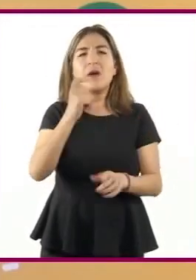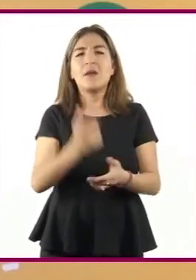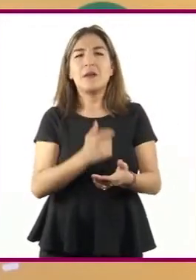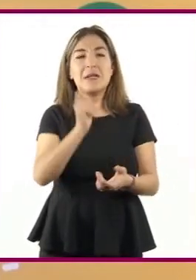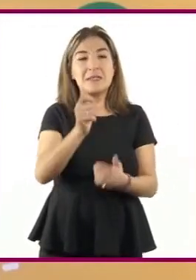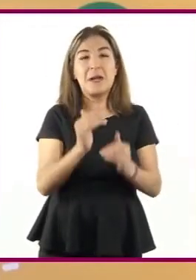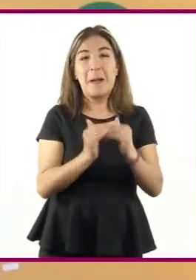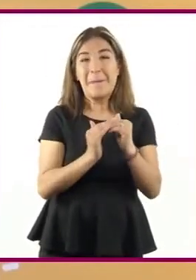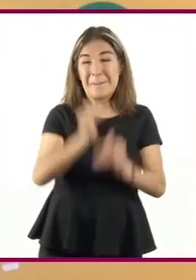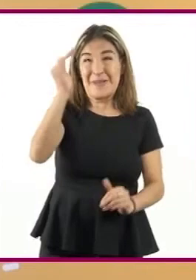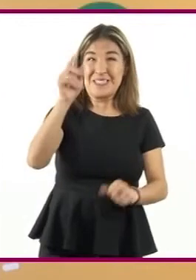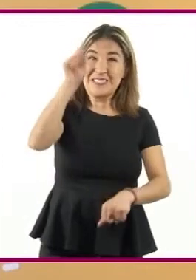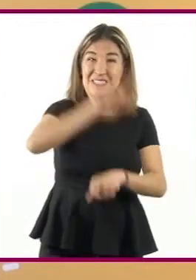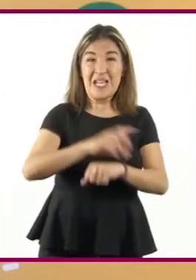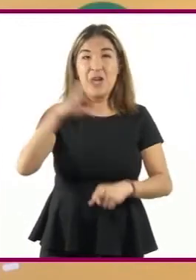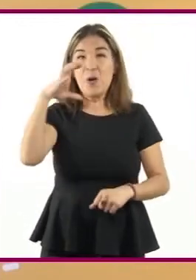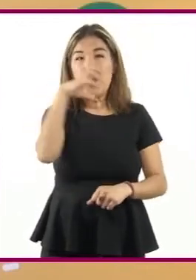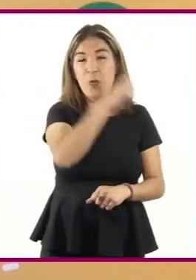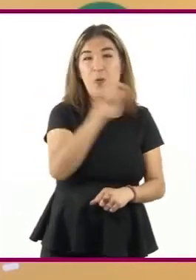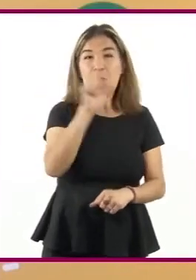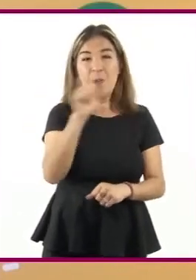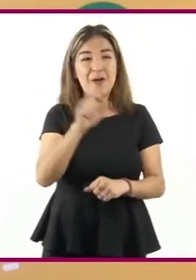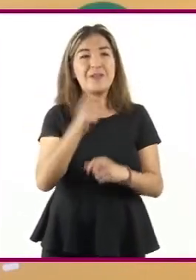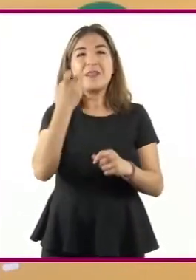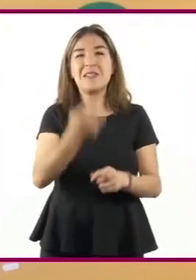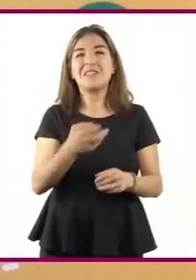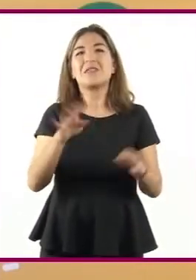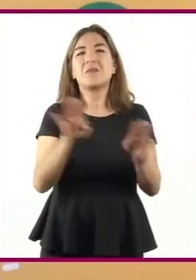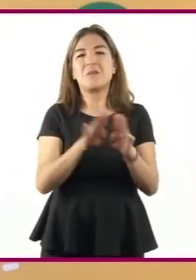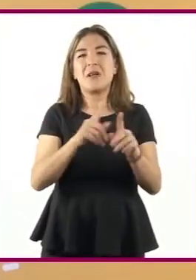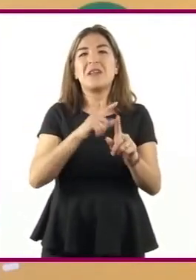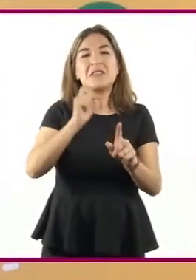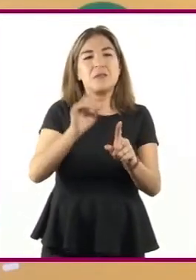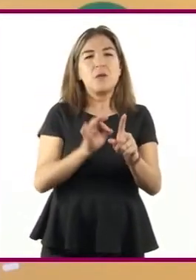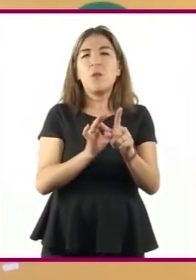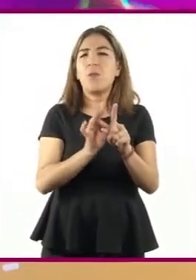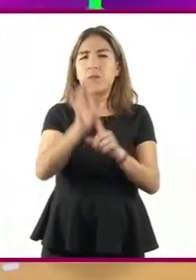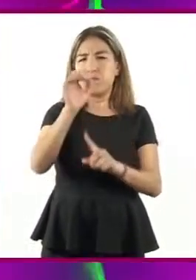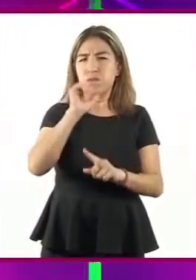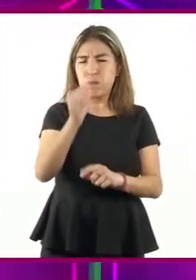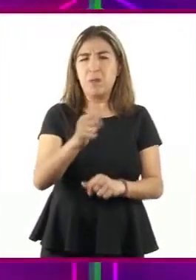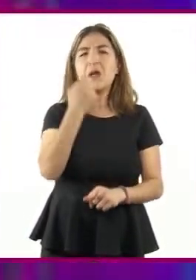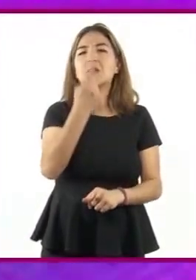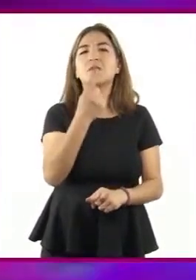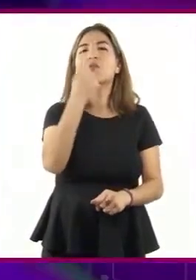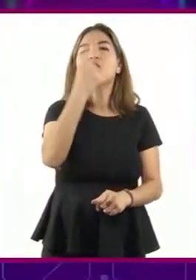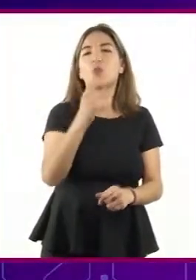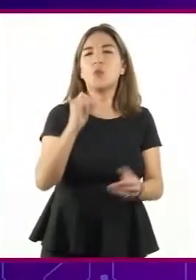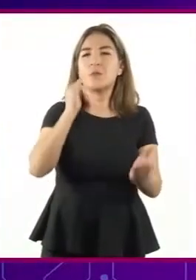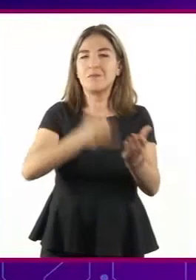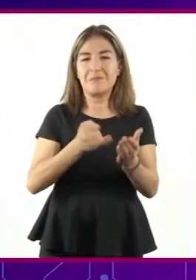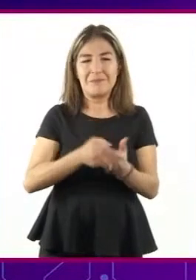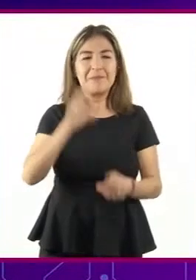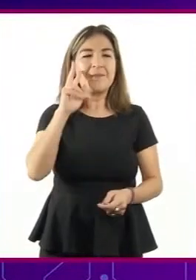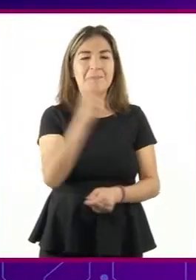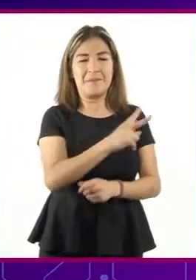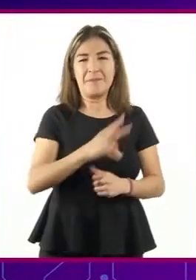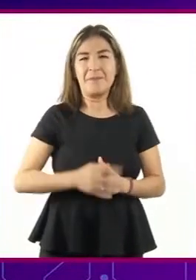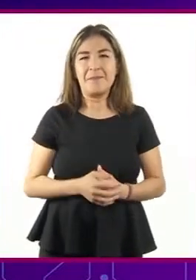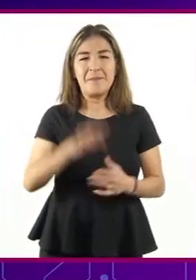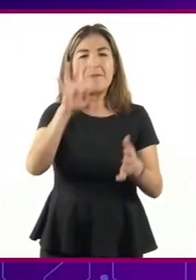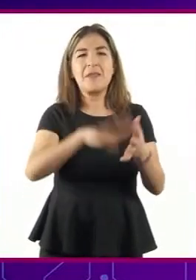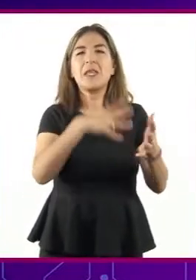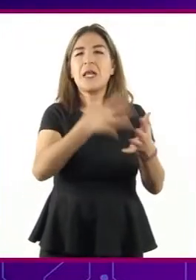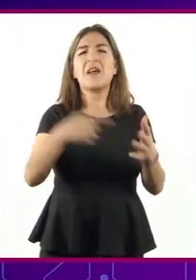meses más calurosos. Cuando las temperaturas no son tan elevadas, se aplica la tarifa 1. Observemos la siguiente tabla.